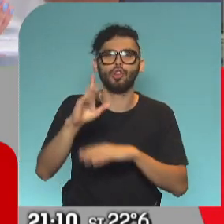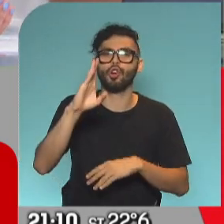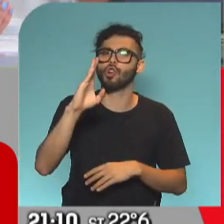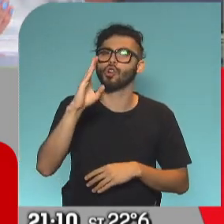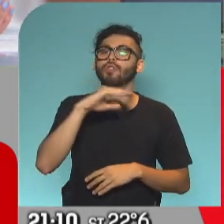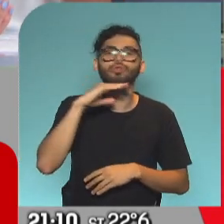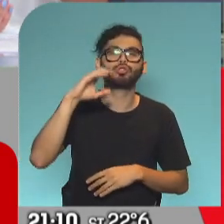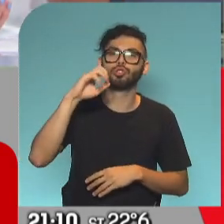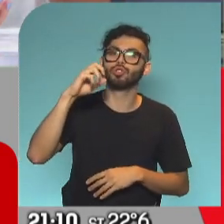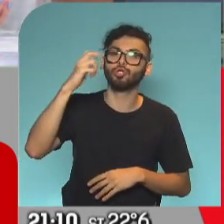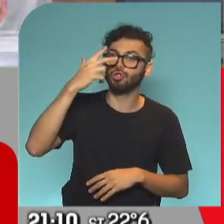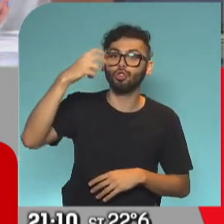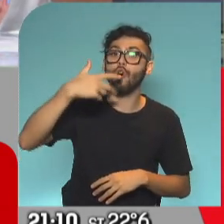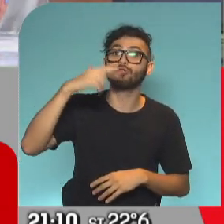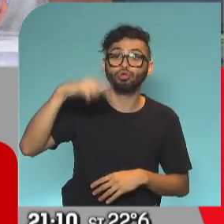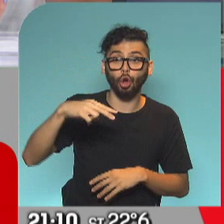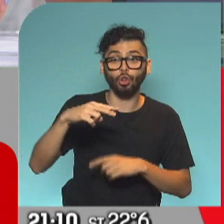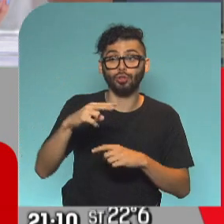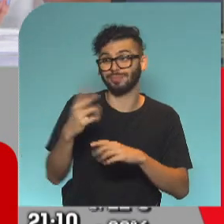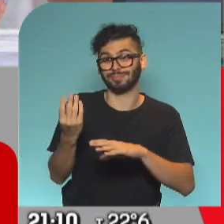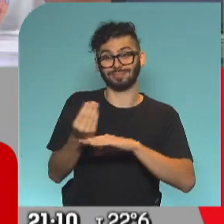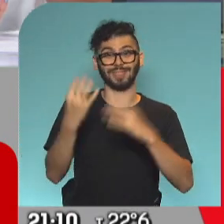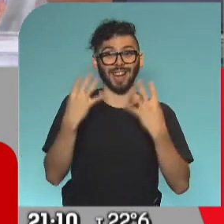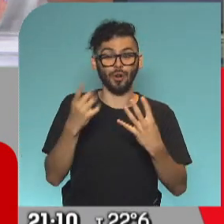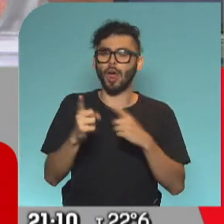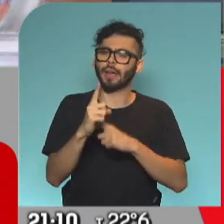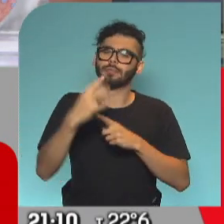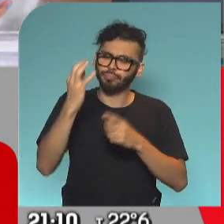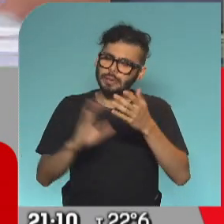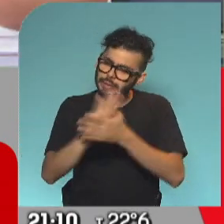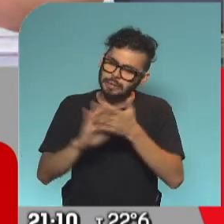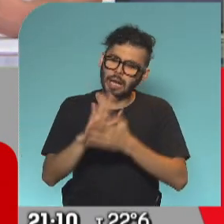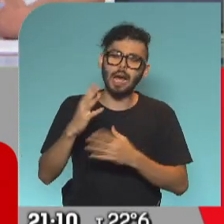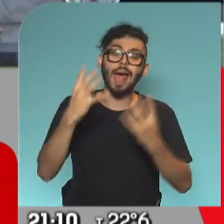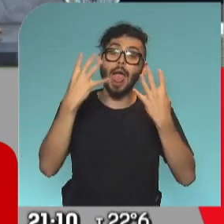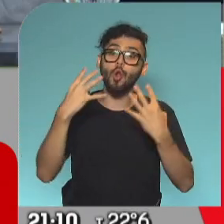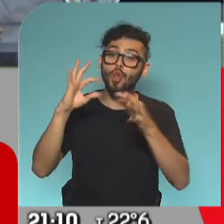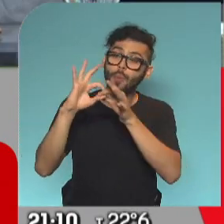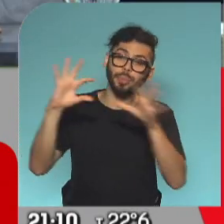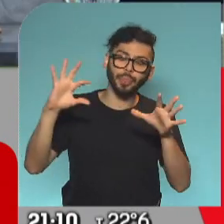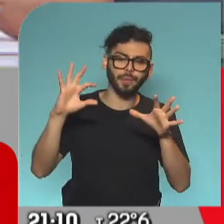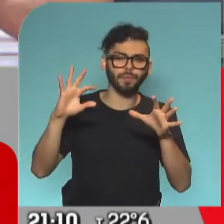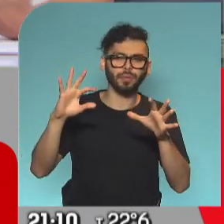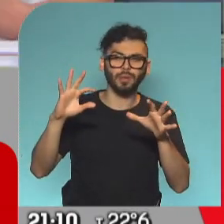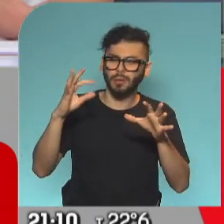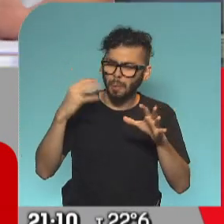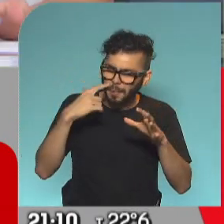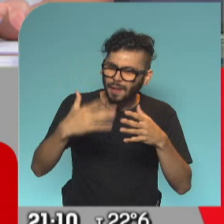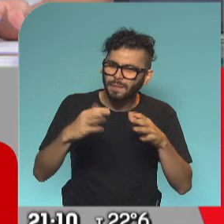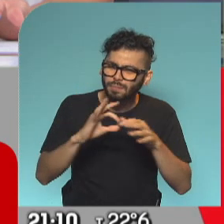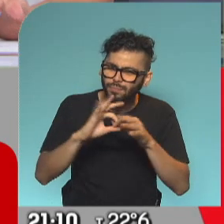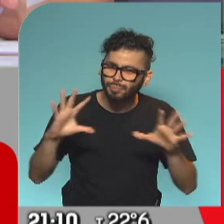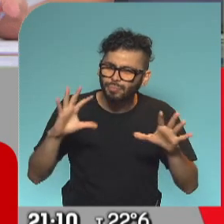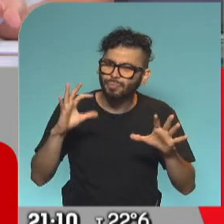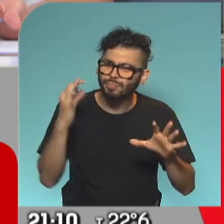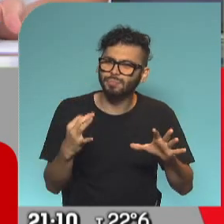consigna muy fuerte de vamos a resolver el tema del Brexit, de la salida del Reino Unido. ¿Será la definitiva esta? Yo no me animo a decir